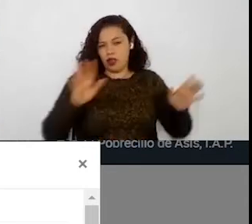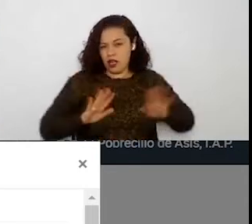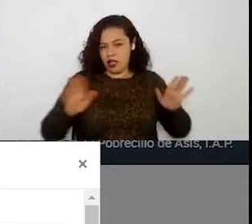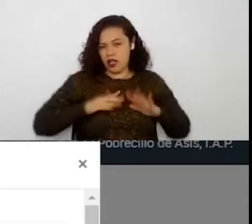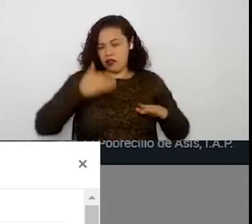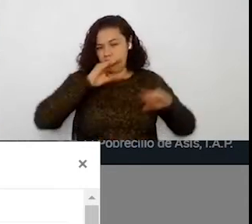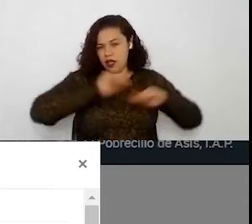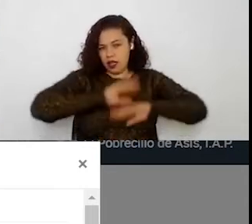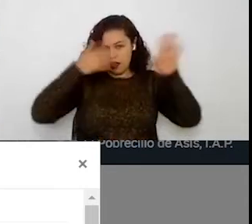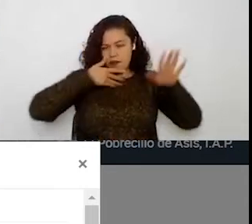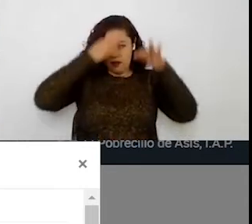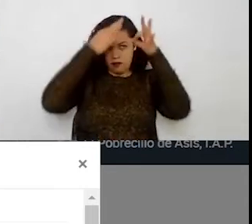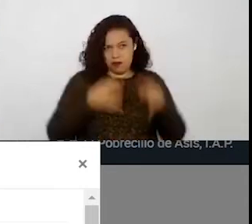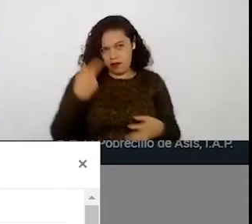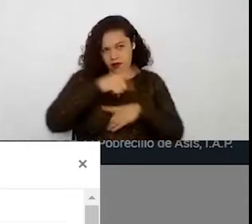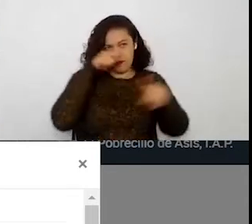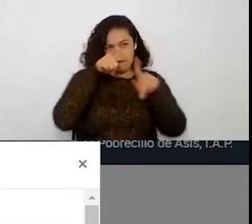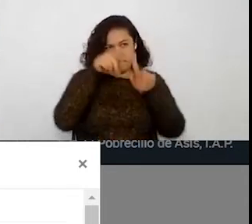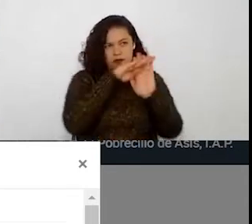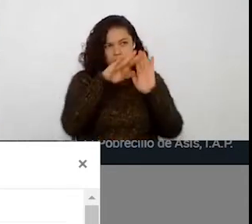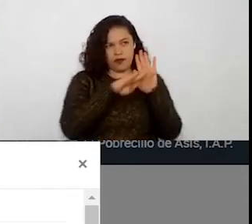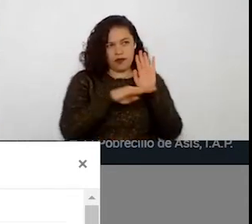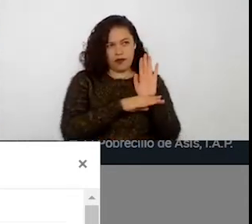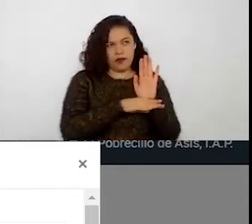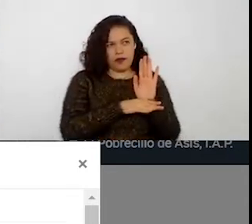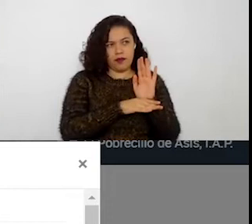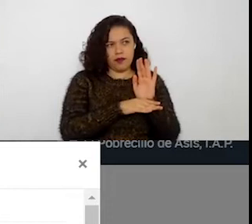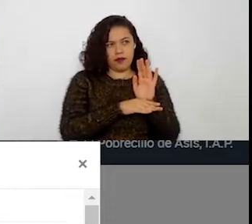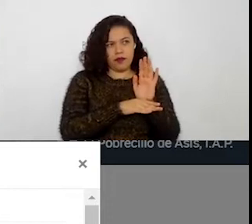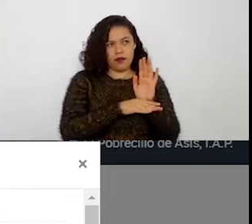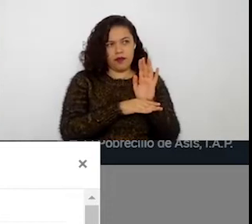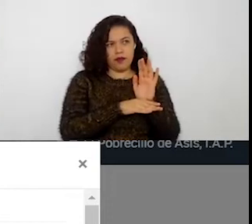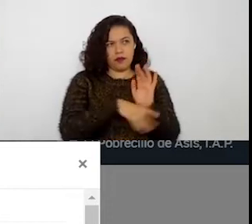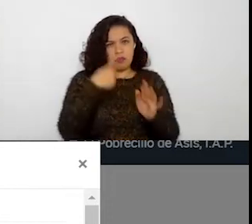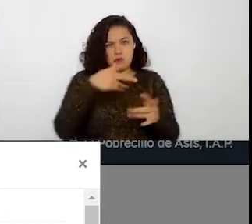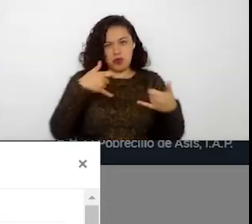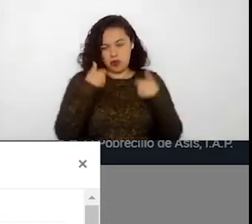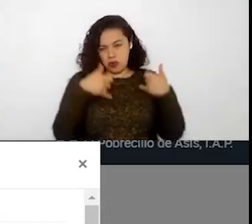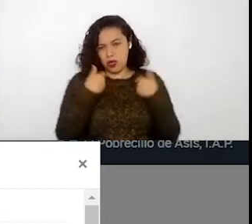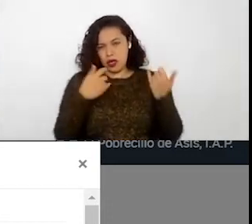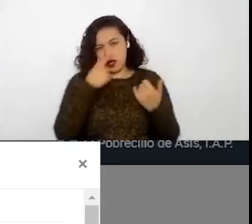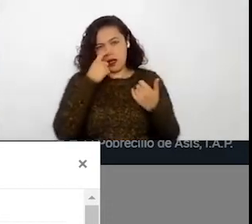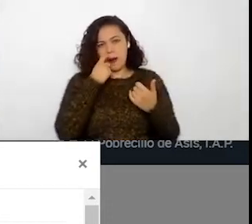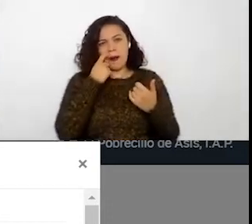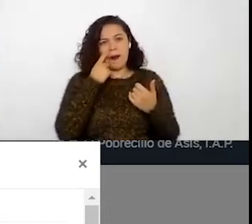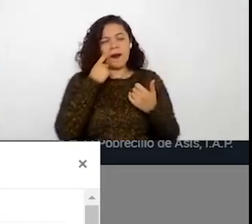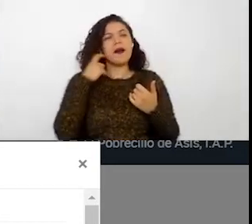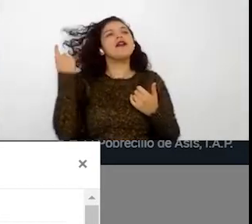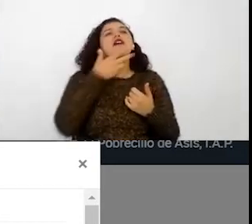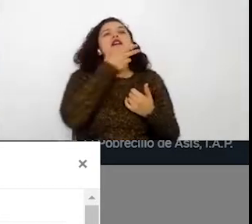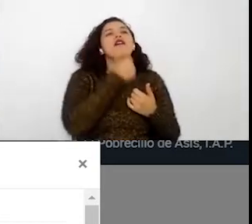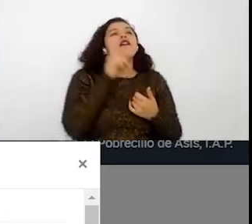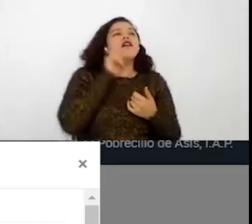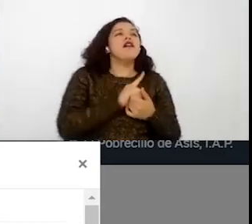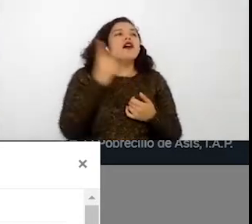establecida en el objeto está total son jóvenes de de ambos sexos